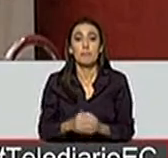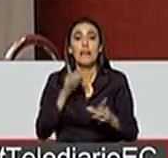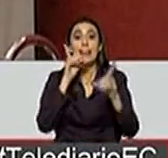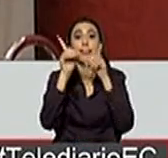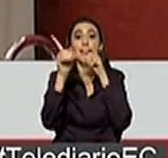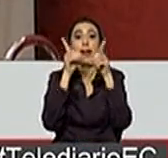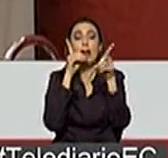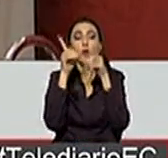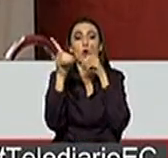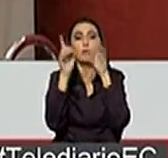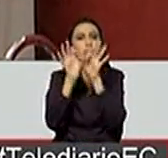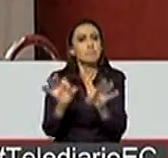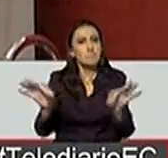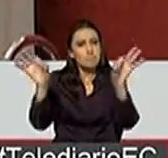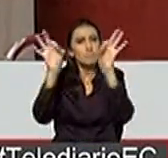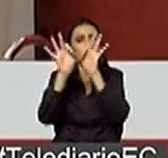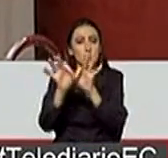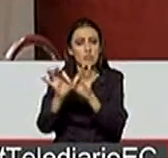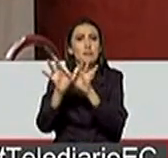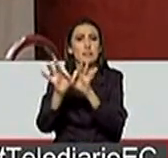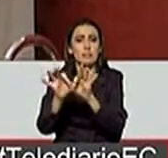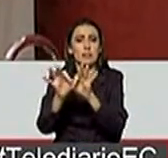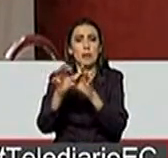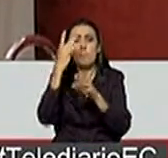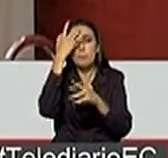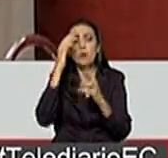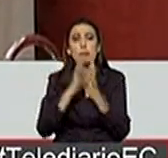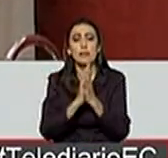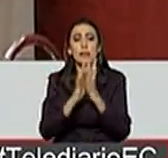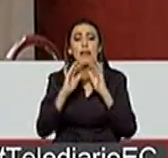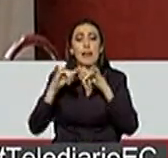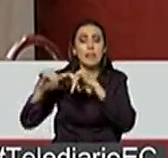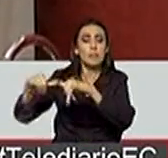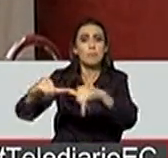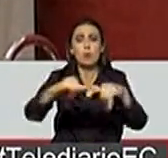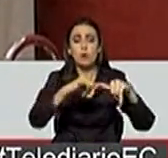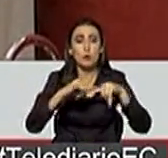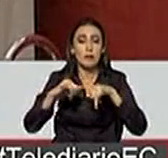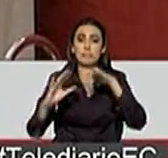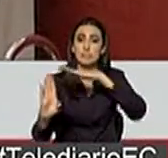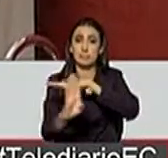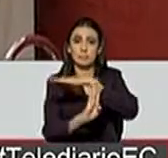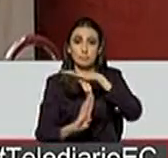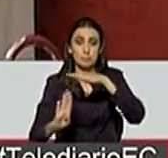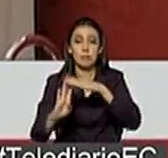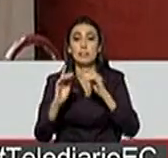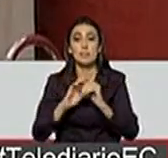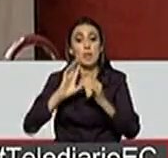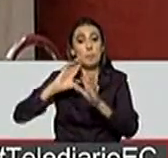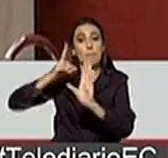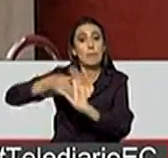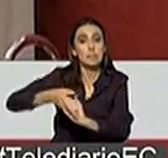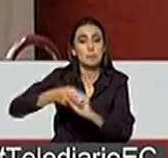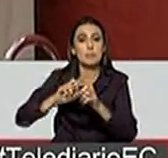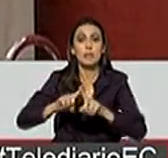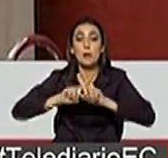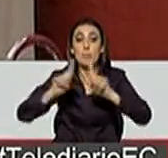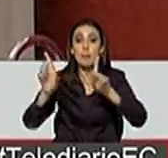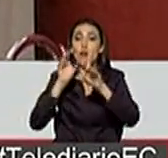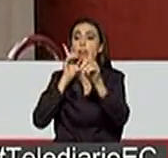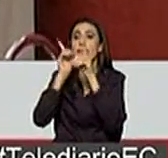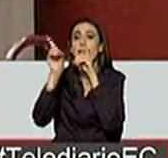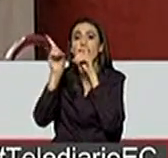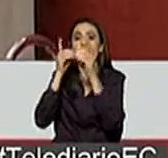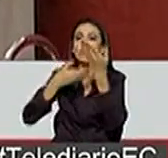algo muy importante es un elemento muy importante dentro de la democracia y yo creo que el día de ayer fuimos partícipes de eso pero el diálogo no es simplemente